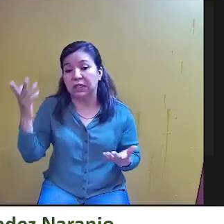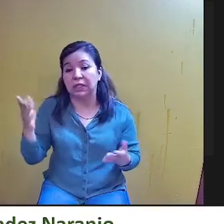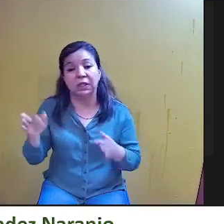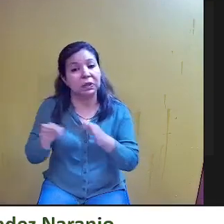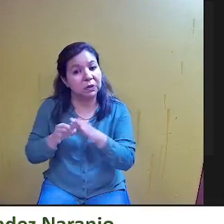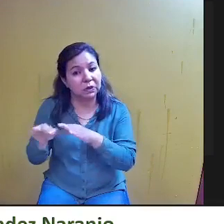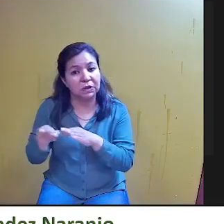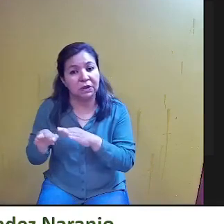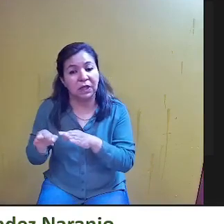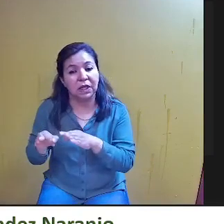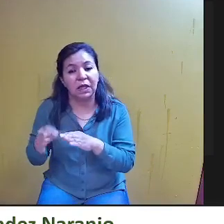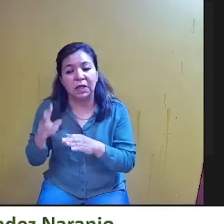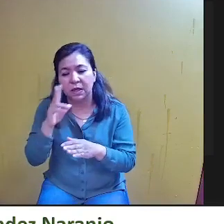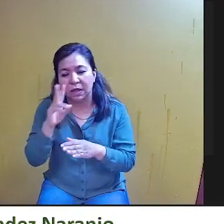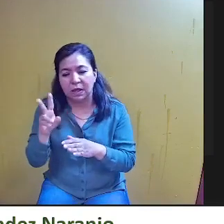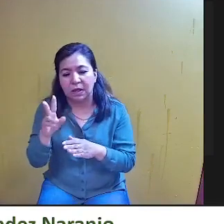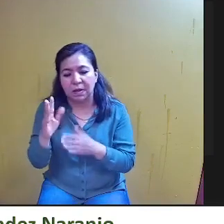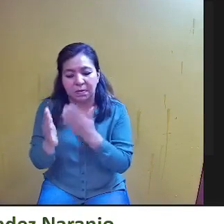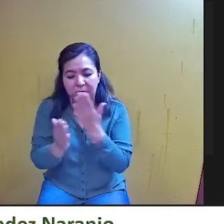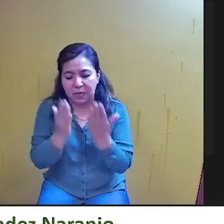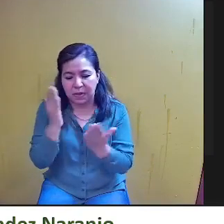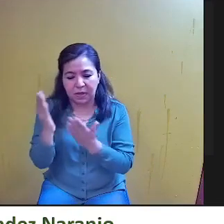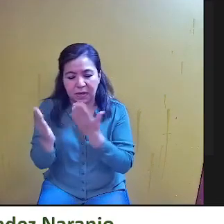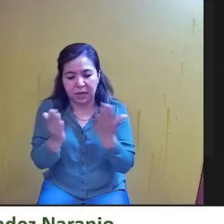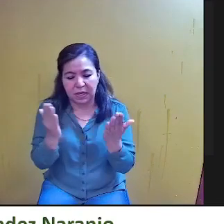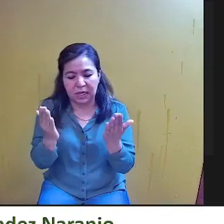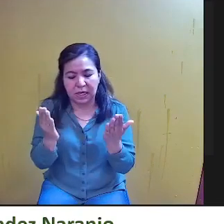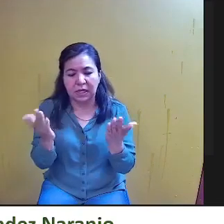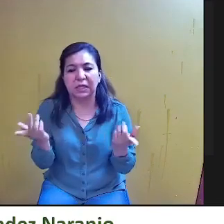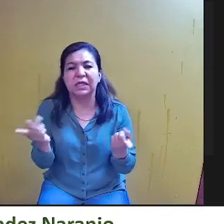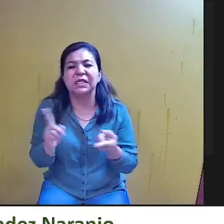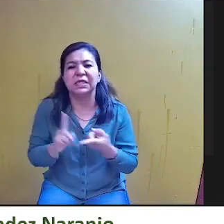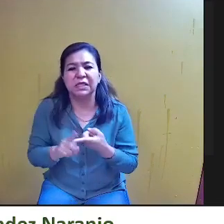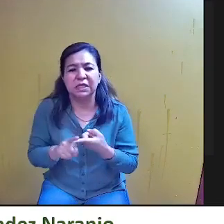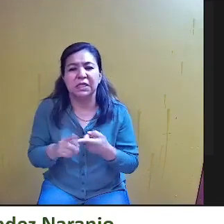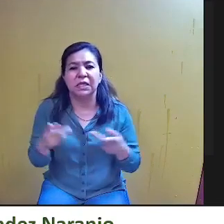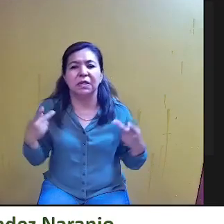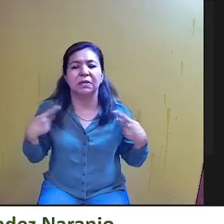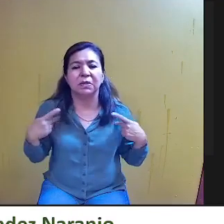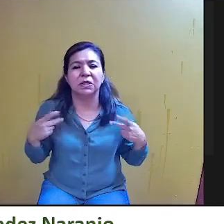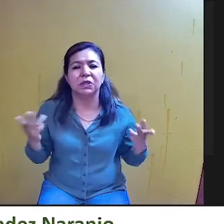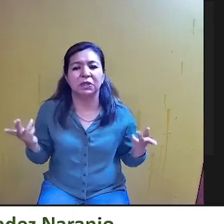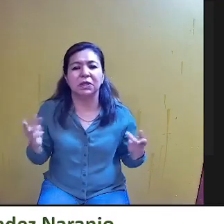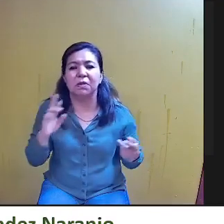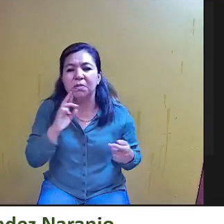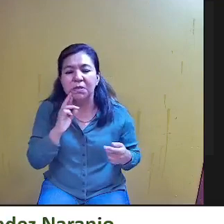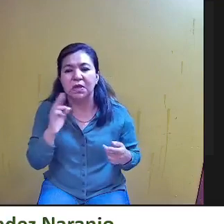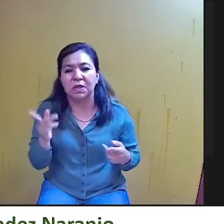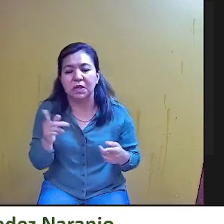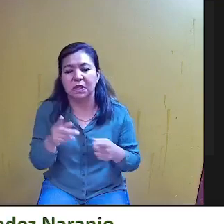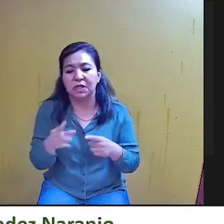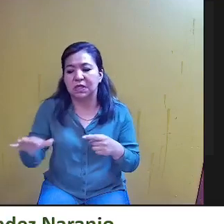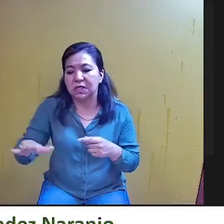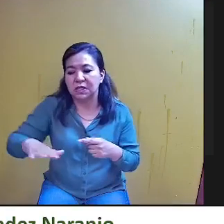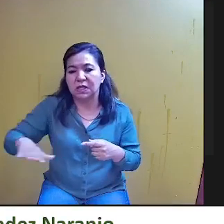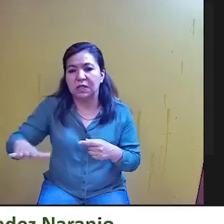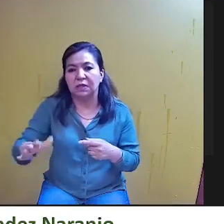General determinan en su concepto quién es la persona idónea para ser consejero electoral en el ámbito distrital.